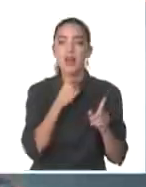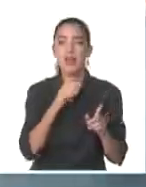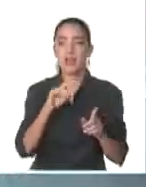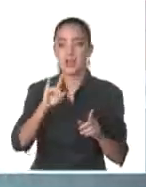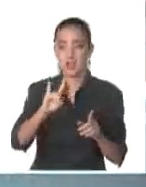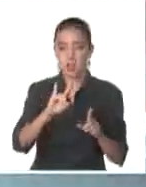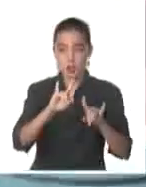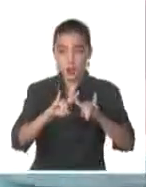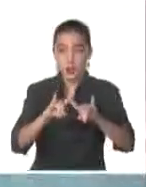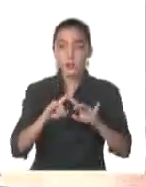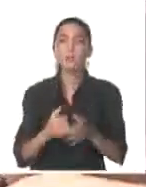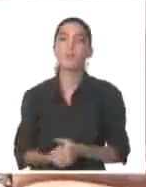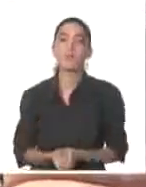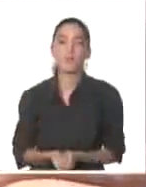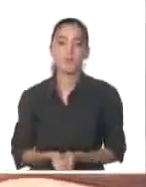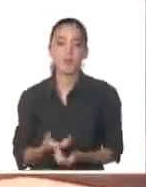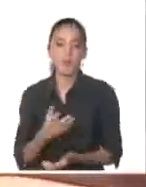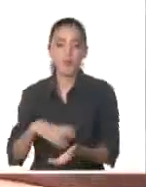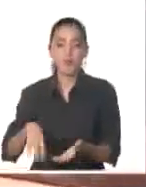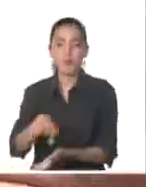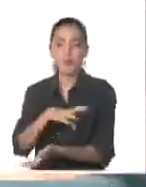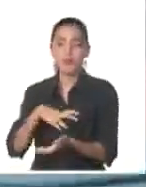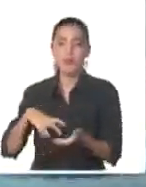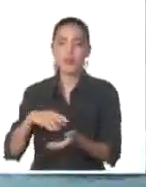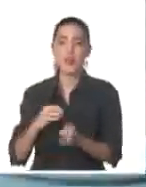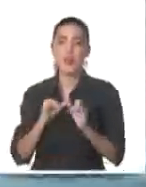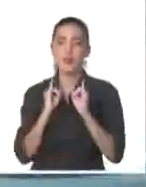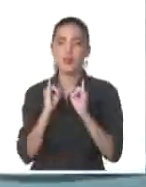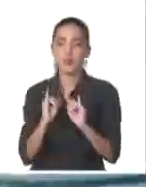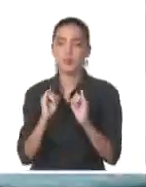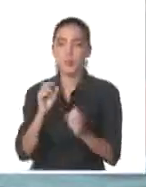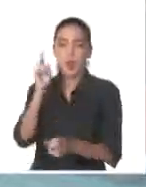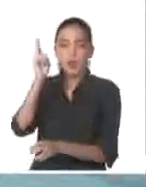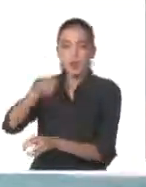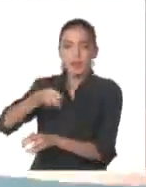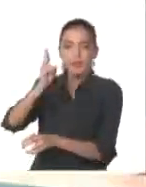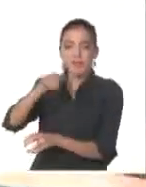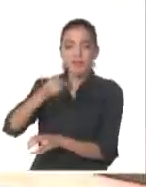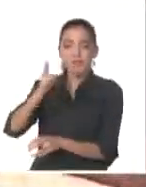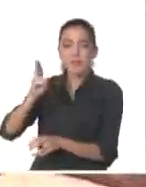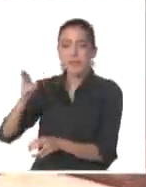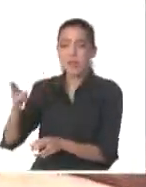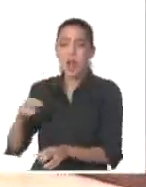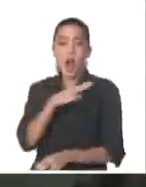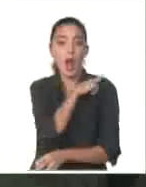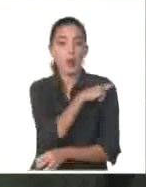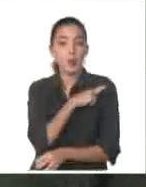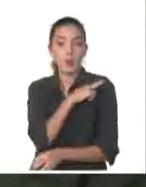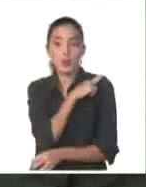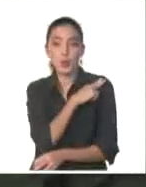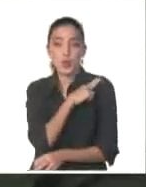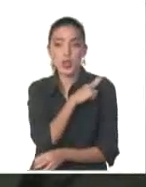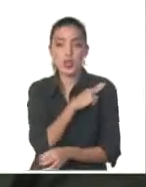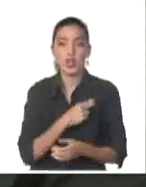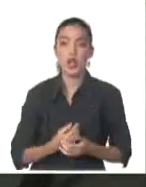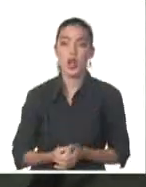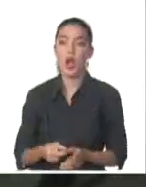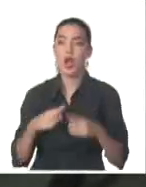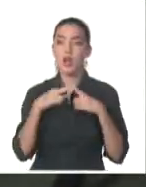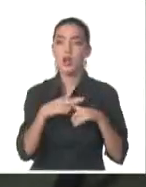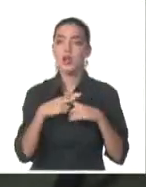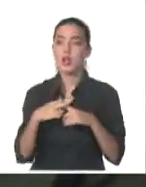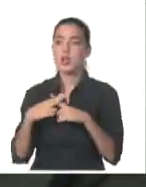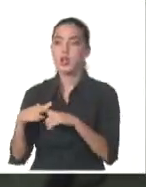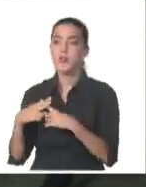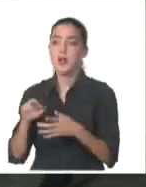en Maicí, el mandatario impartió indicaciones a las autoridades de los consejos de defensas municipales encaminadas a recuperar cuanto antes